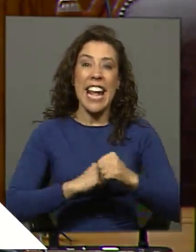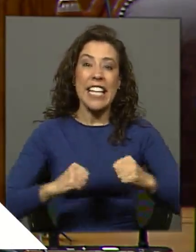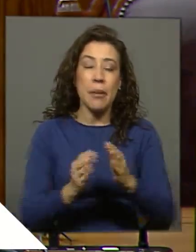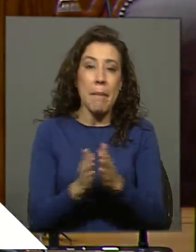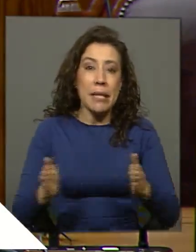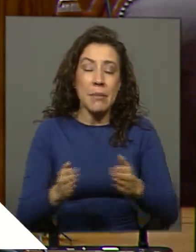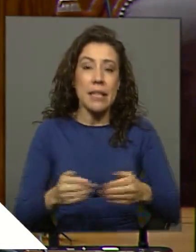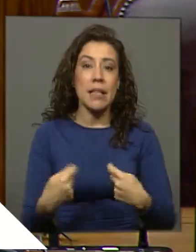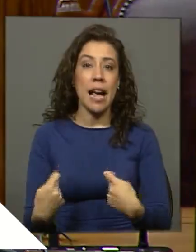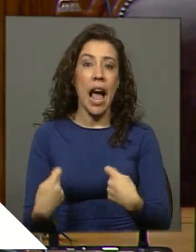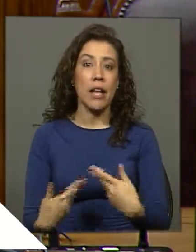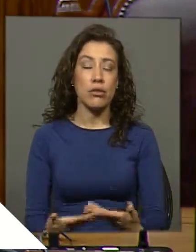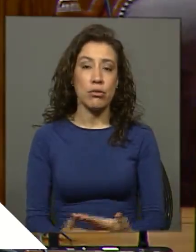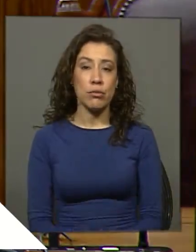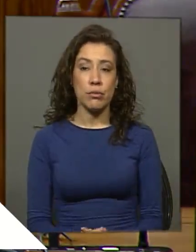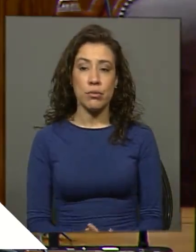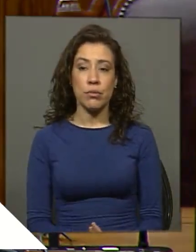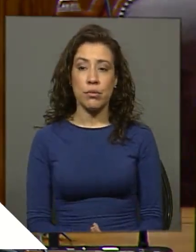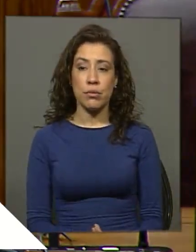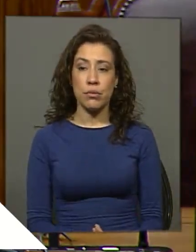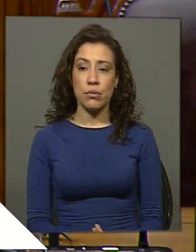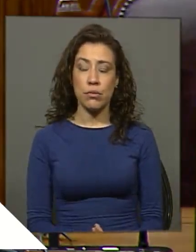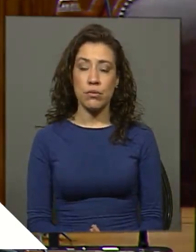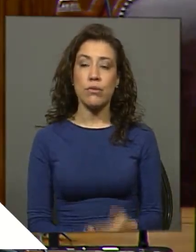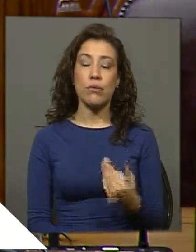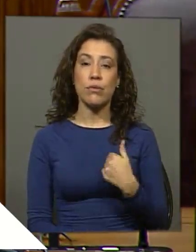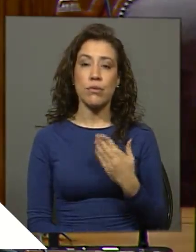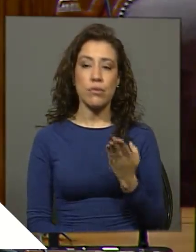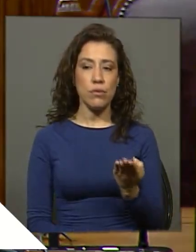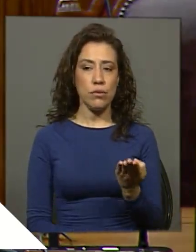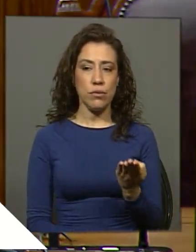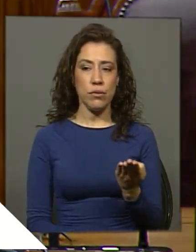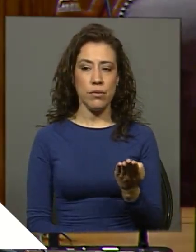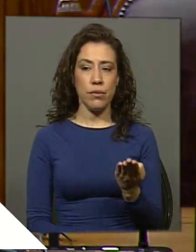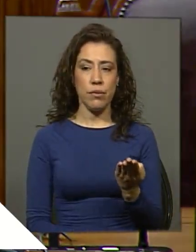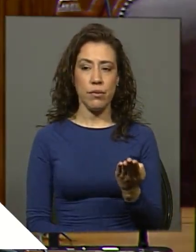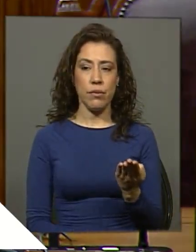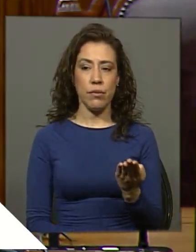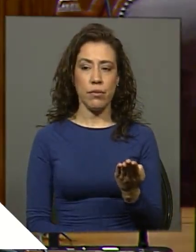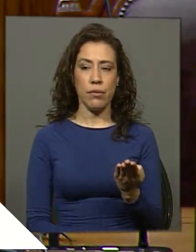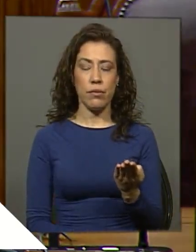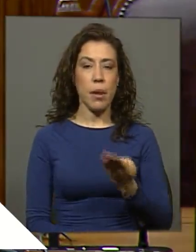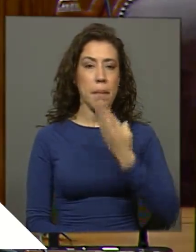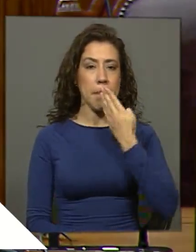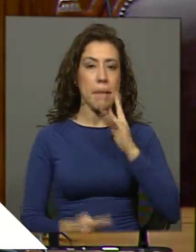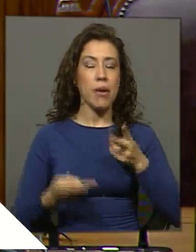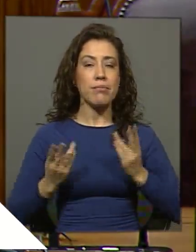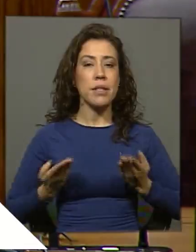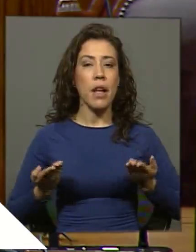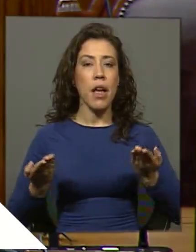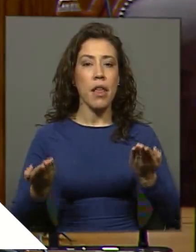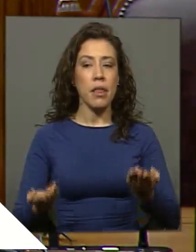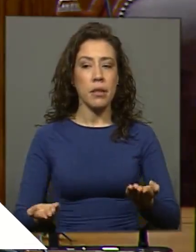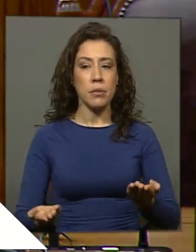gasto y de ahí por lo tanto que les pedimos tener la mejor disponibilidad para probar esto ahora